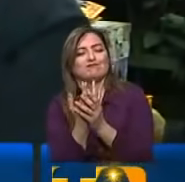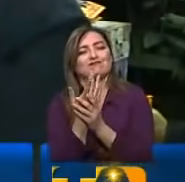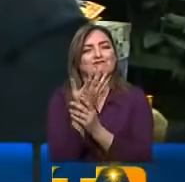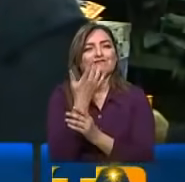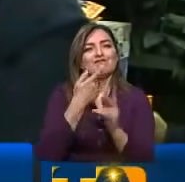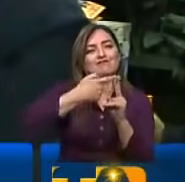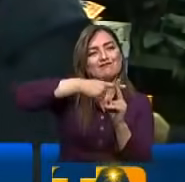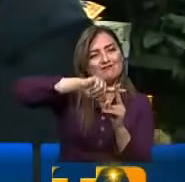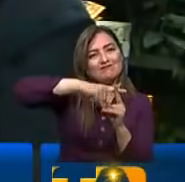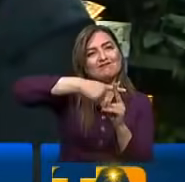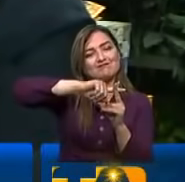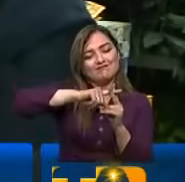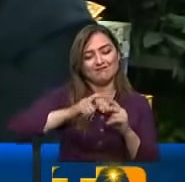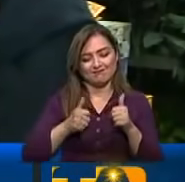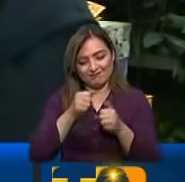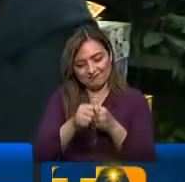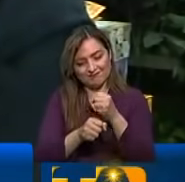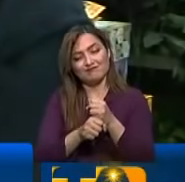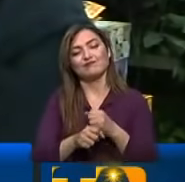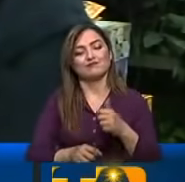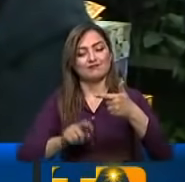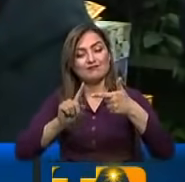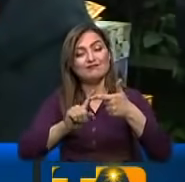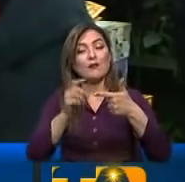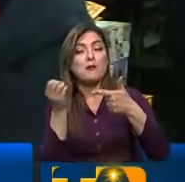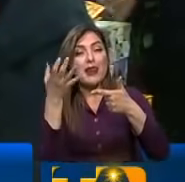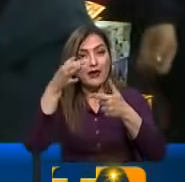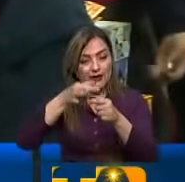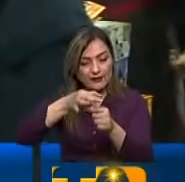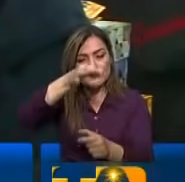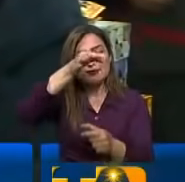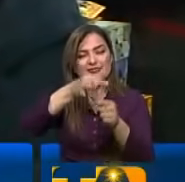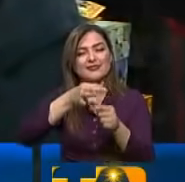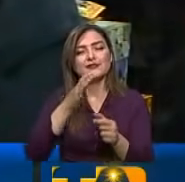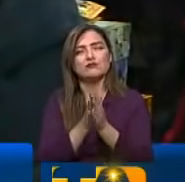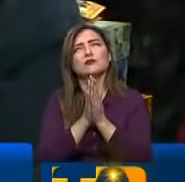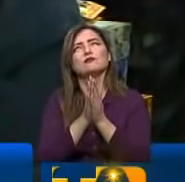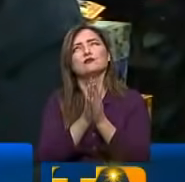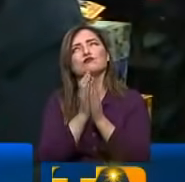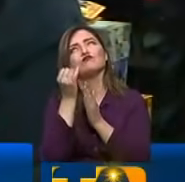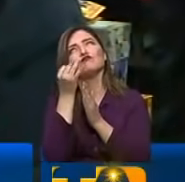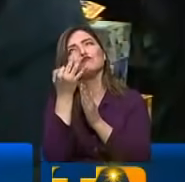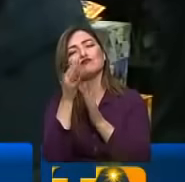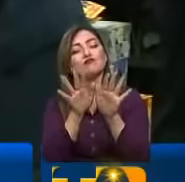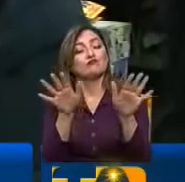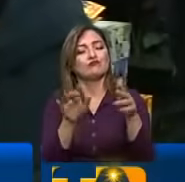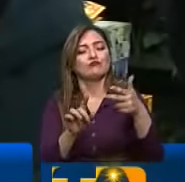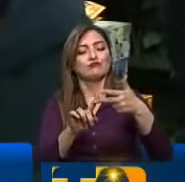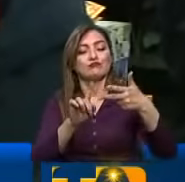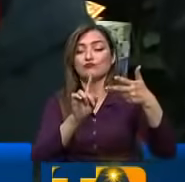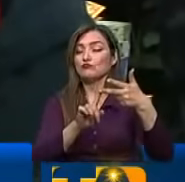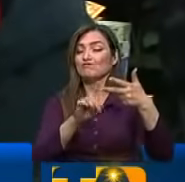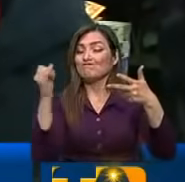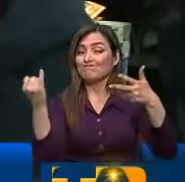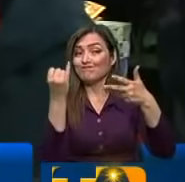para empezar bien el año, ¿no? La velita blanca es para hacer peticiones en general. La